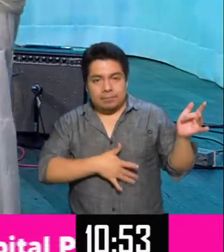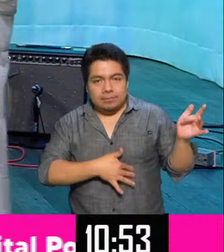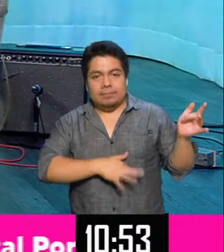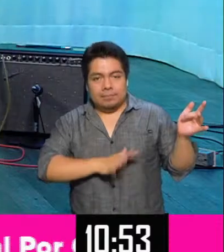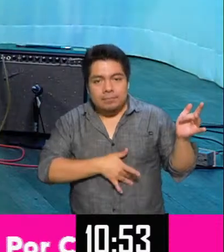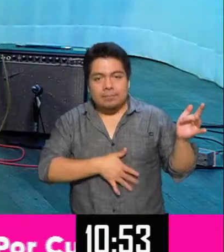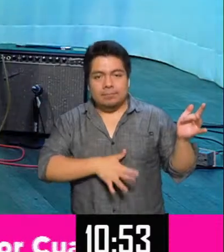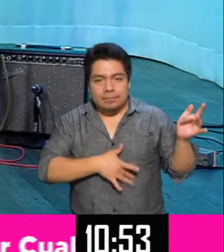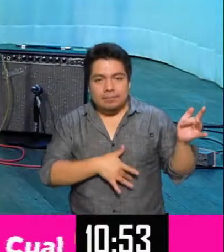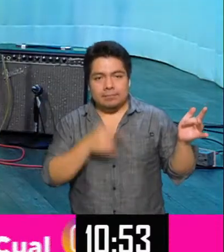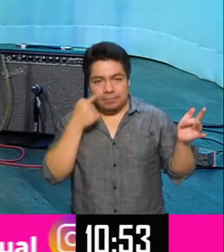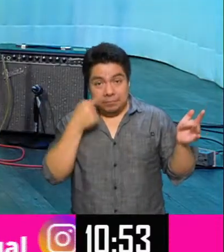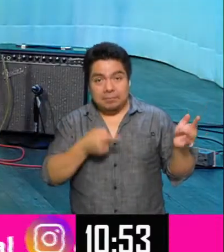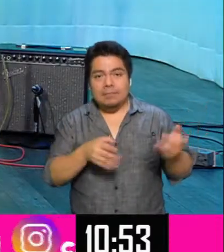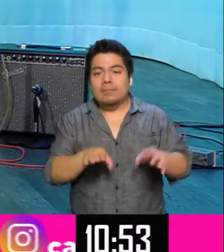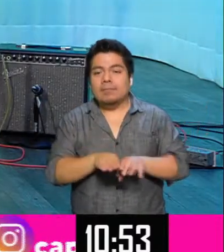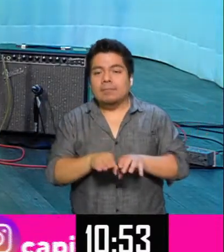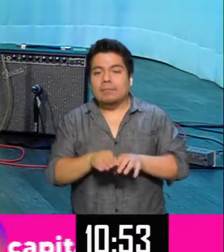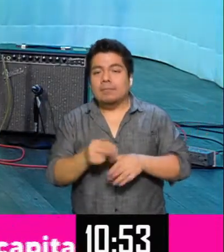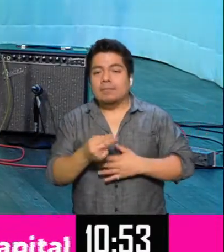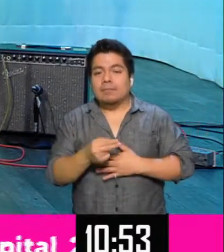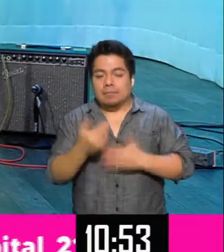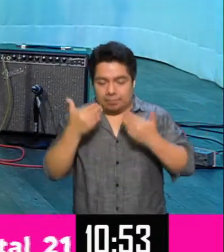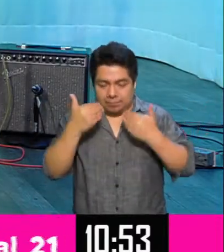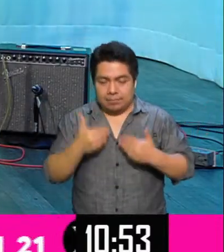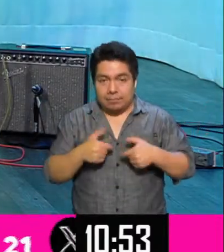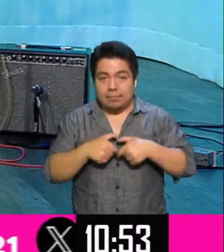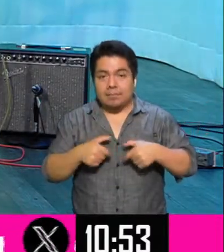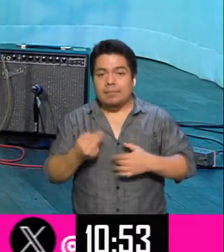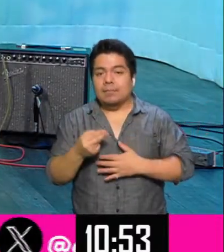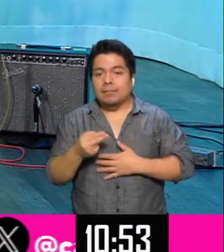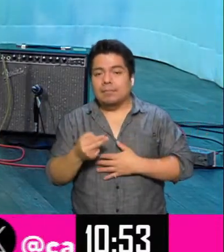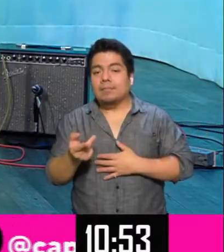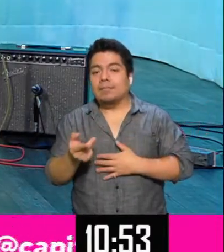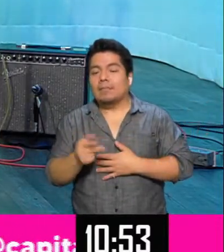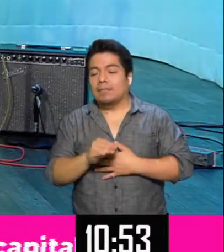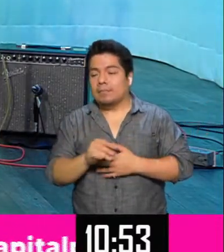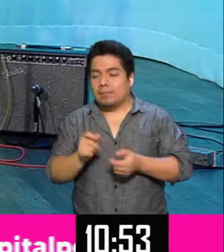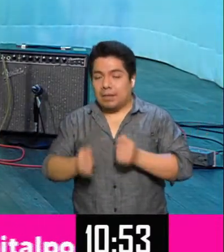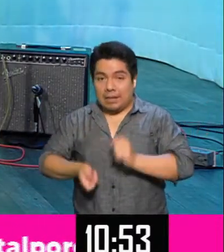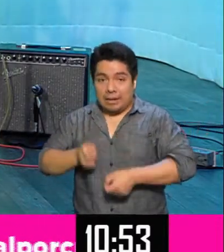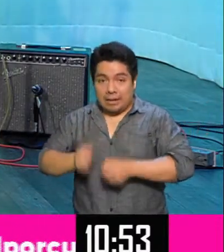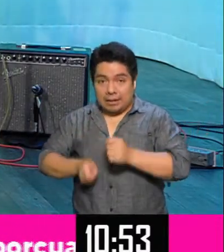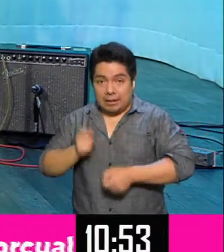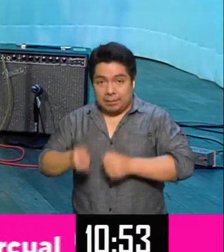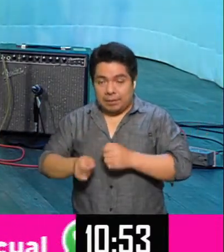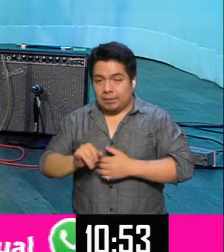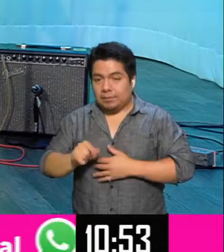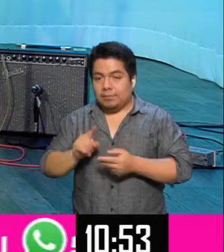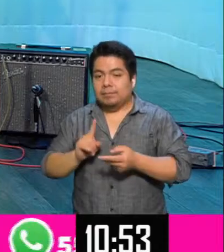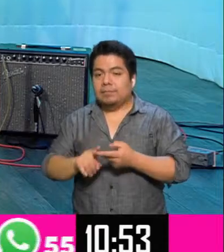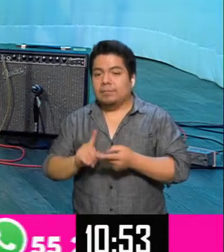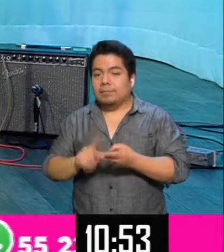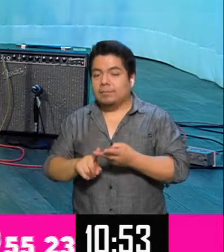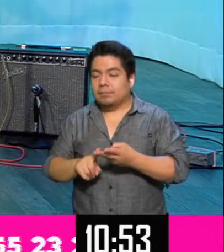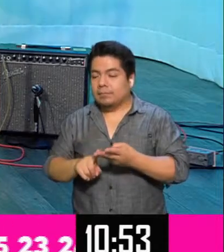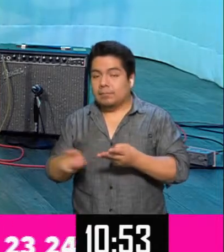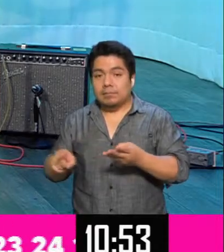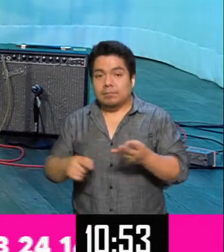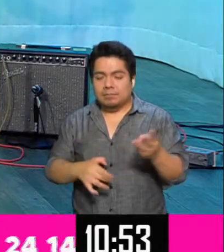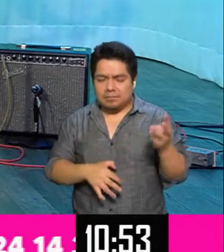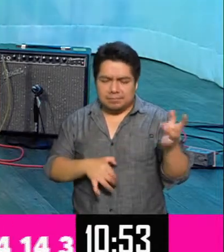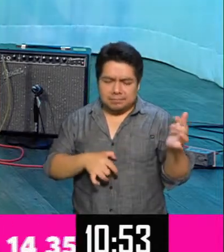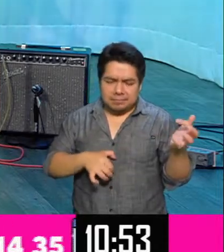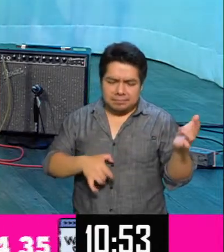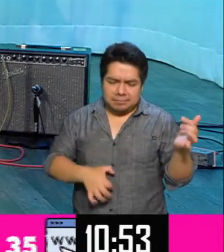casa loco. divirtiéndose. Owen, me llamo Owen. En la bataca, tocando la Johan, batería como Johan del Mendoza. Garibaldi. Oiga, y en la